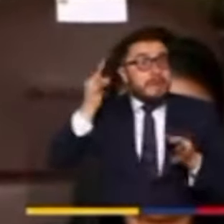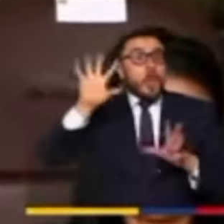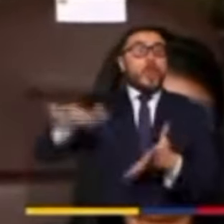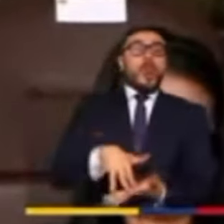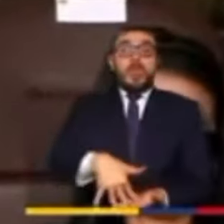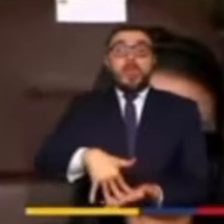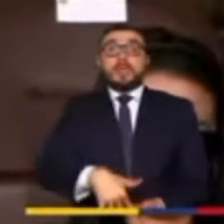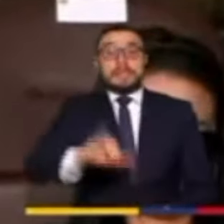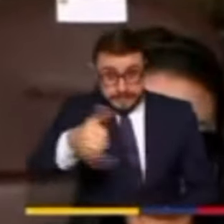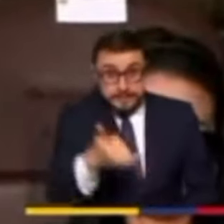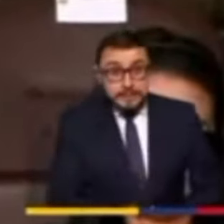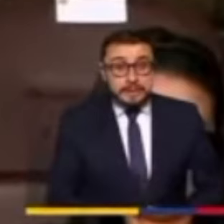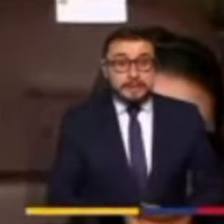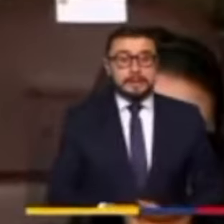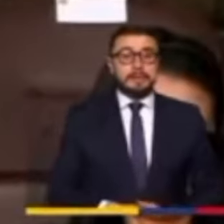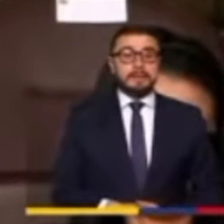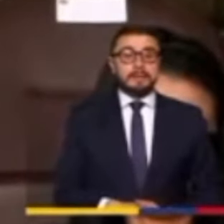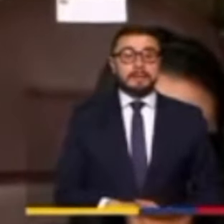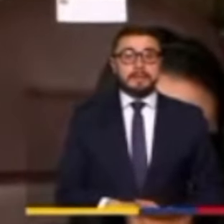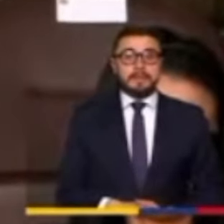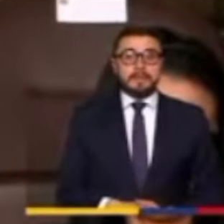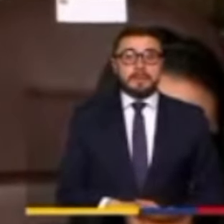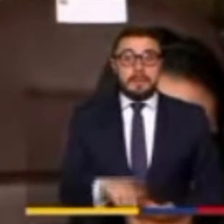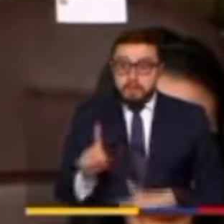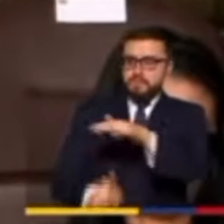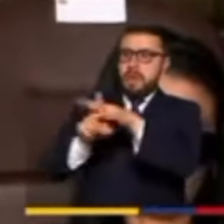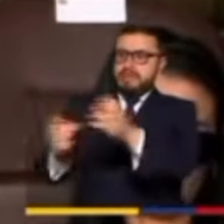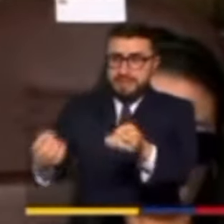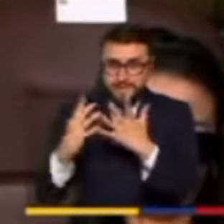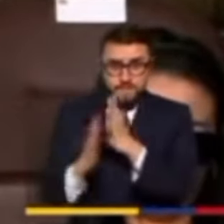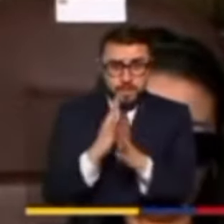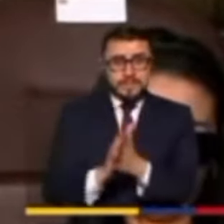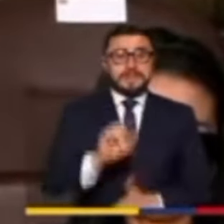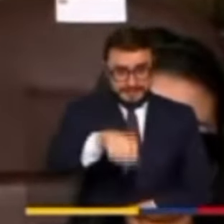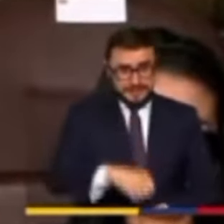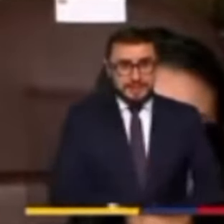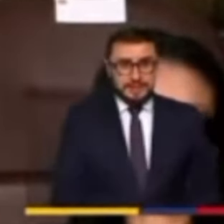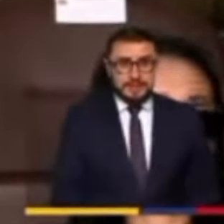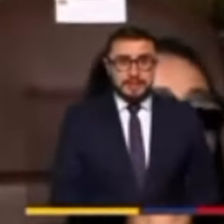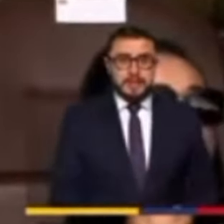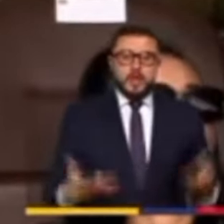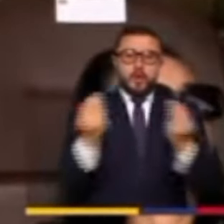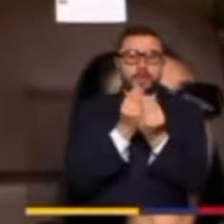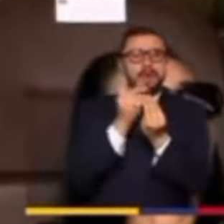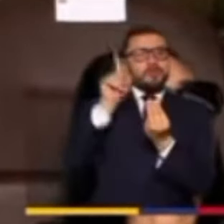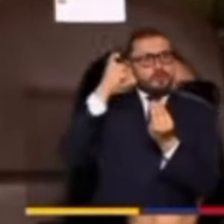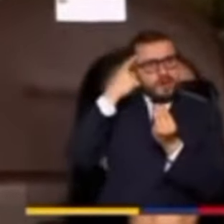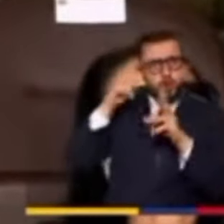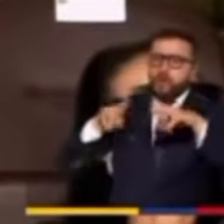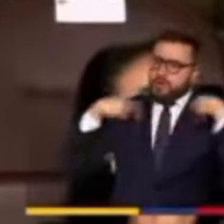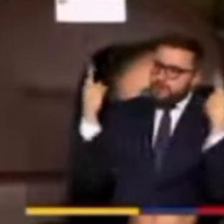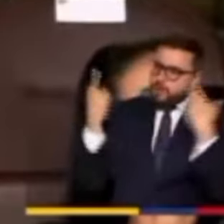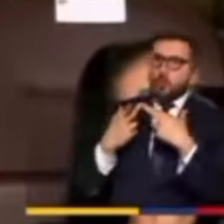gobierno de Petro se debilita. ¿Esas son las fuentes? Los miembros del gobierno se